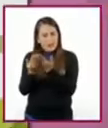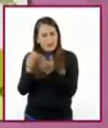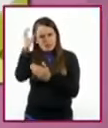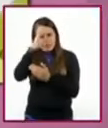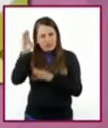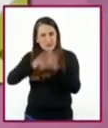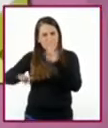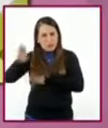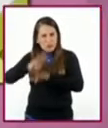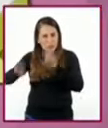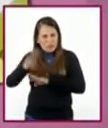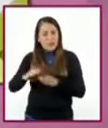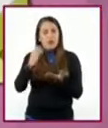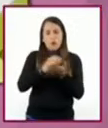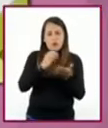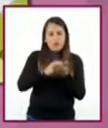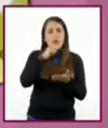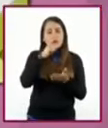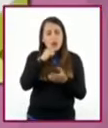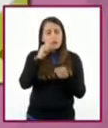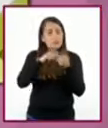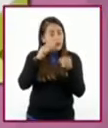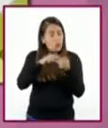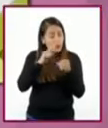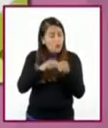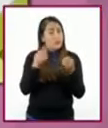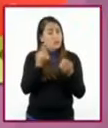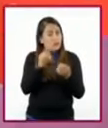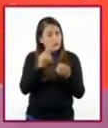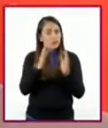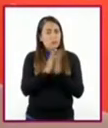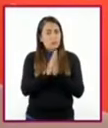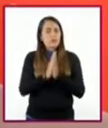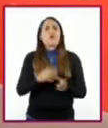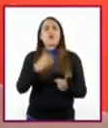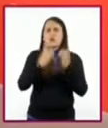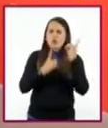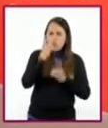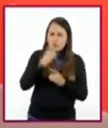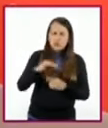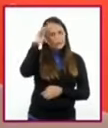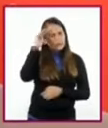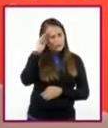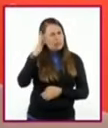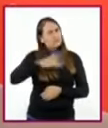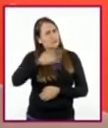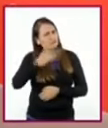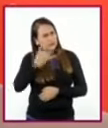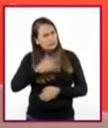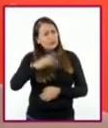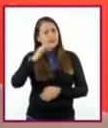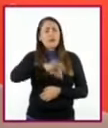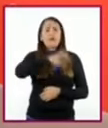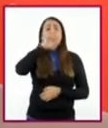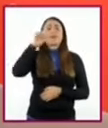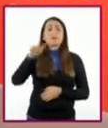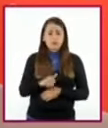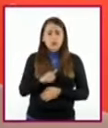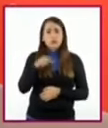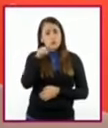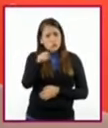libreta, lápiz y colores. Anoten sus dudas y reflexiones para que posteriormente, si